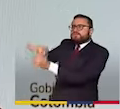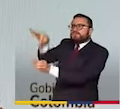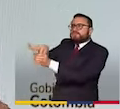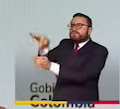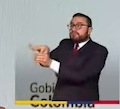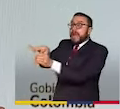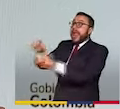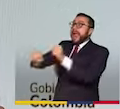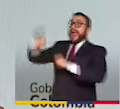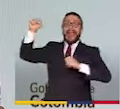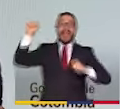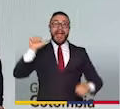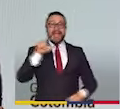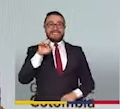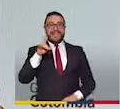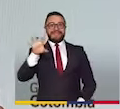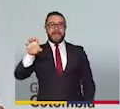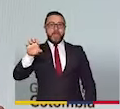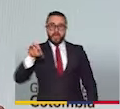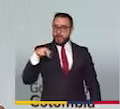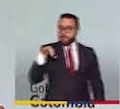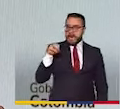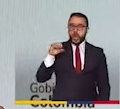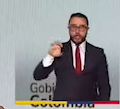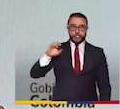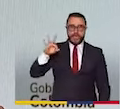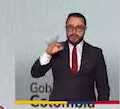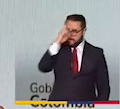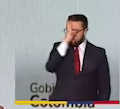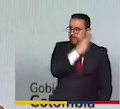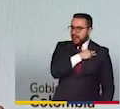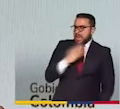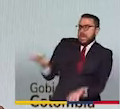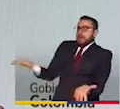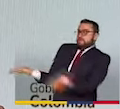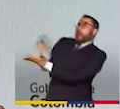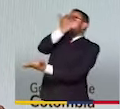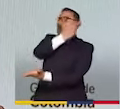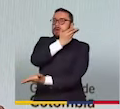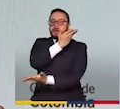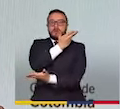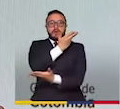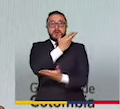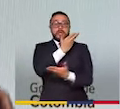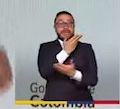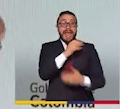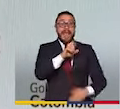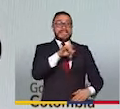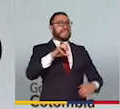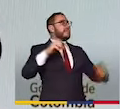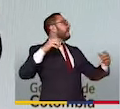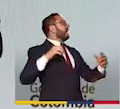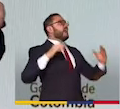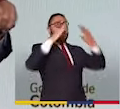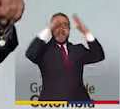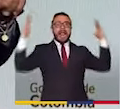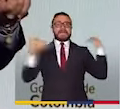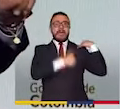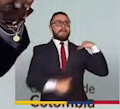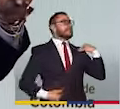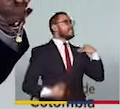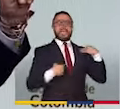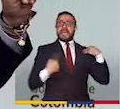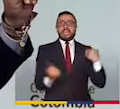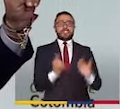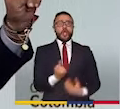acto del golpe de Estado de Pinochet. Quedó Allende encerrado en el palacio y solo se pudo